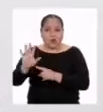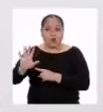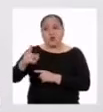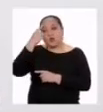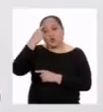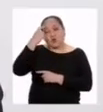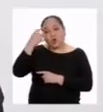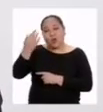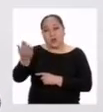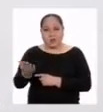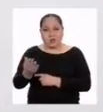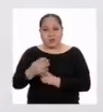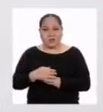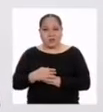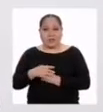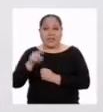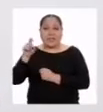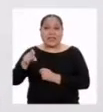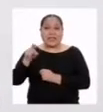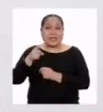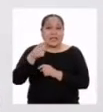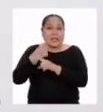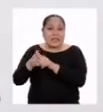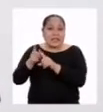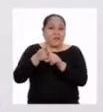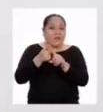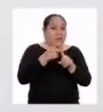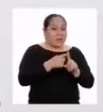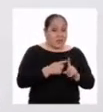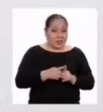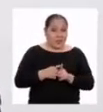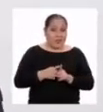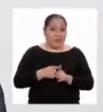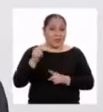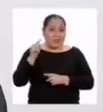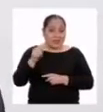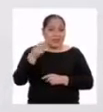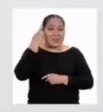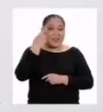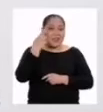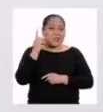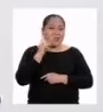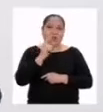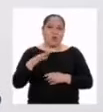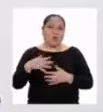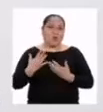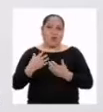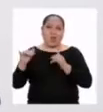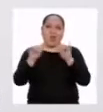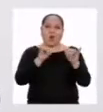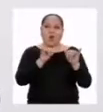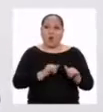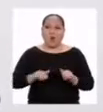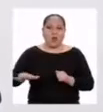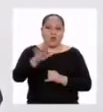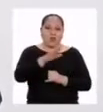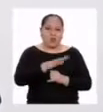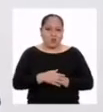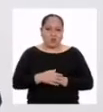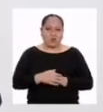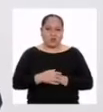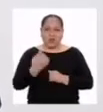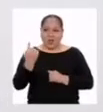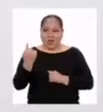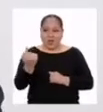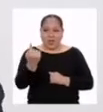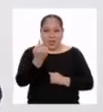sueños. Tiene necesidades diferentes y por eso no se les puede tratar igual.